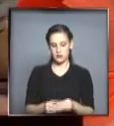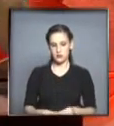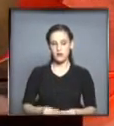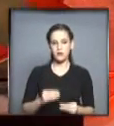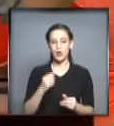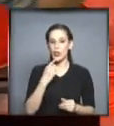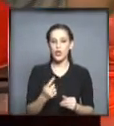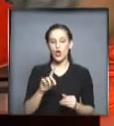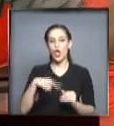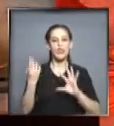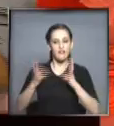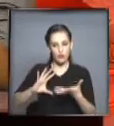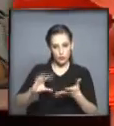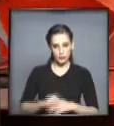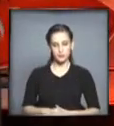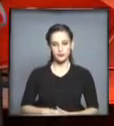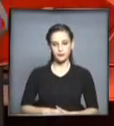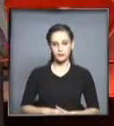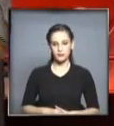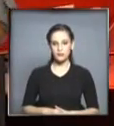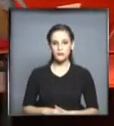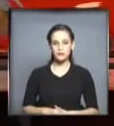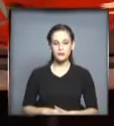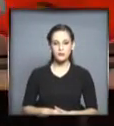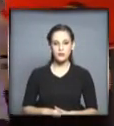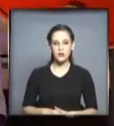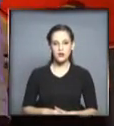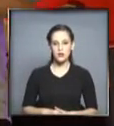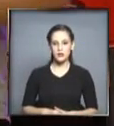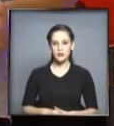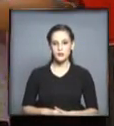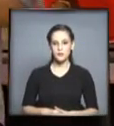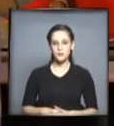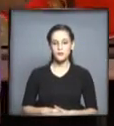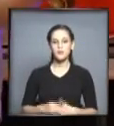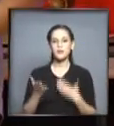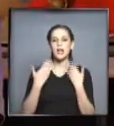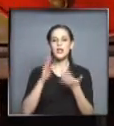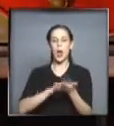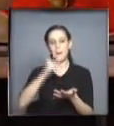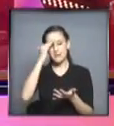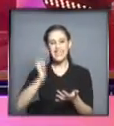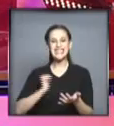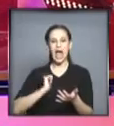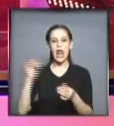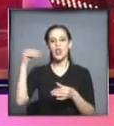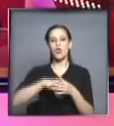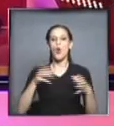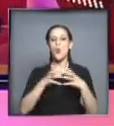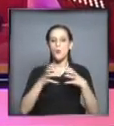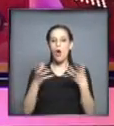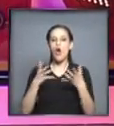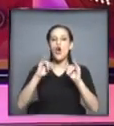otras palabras a la, pero lo que realmente era. Pero bueno, vamos a sumarnos a esto de militancia joven. Exactamente. Y